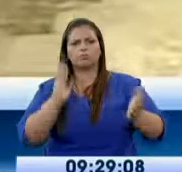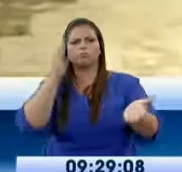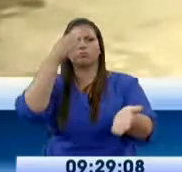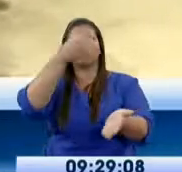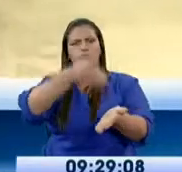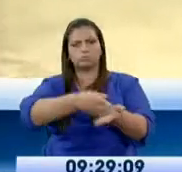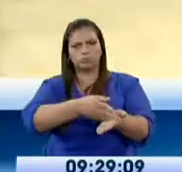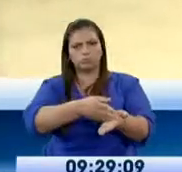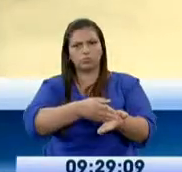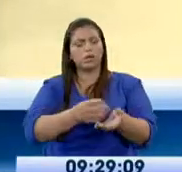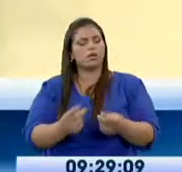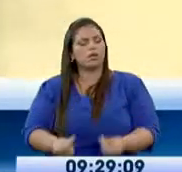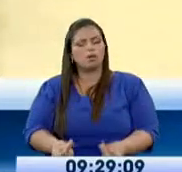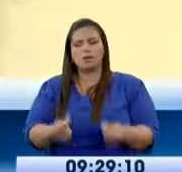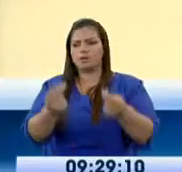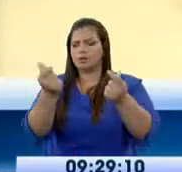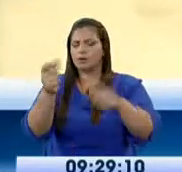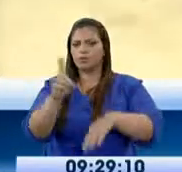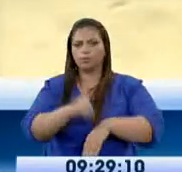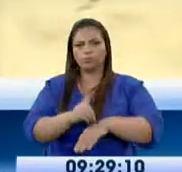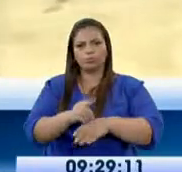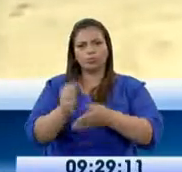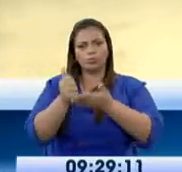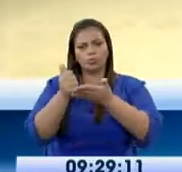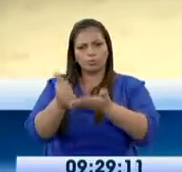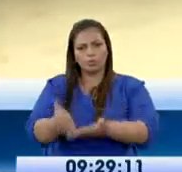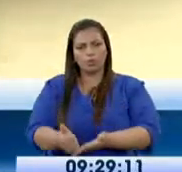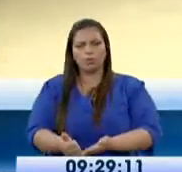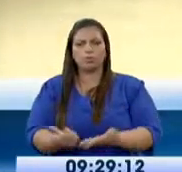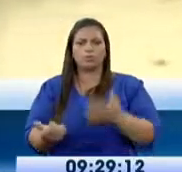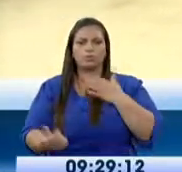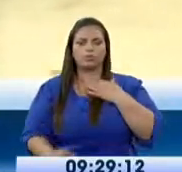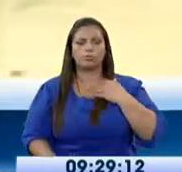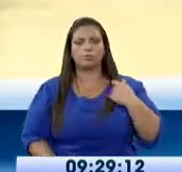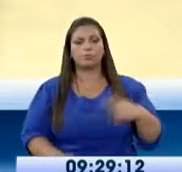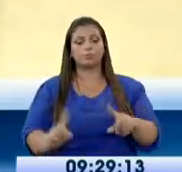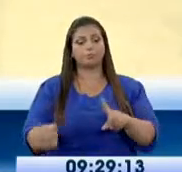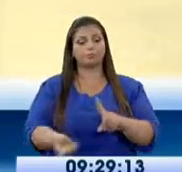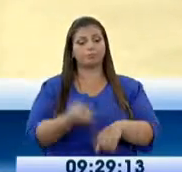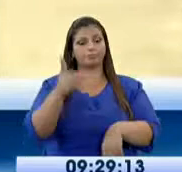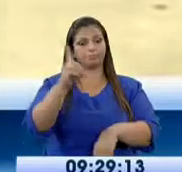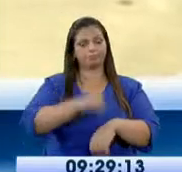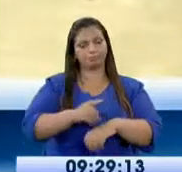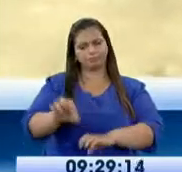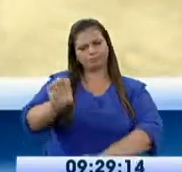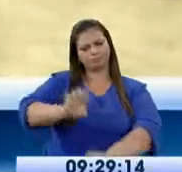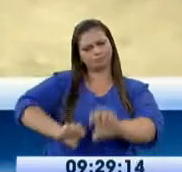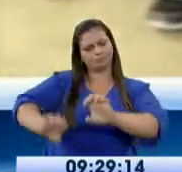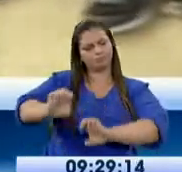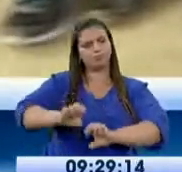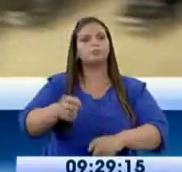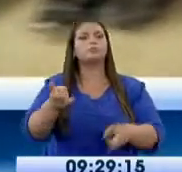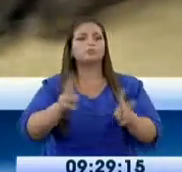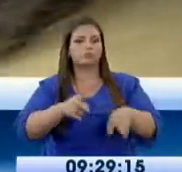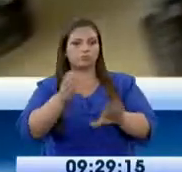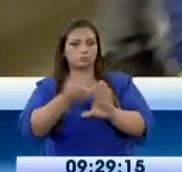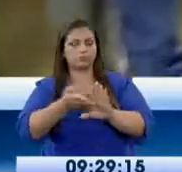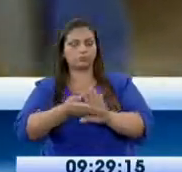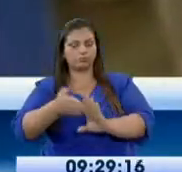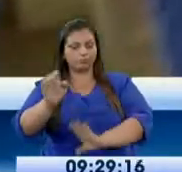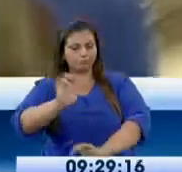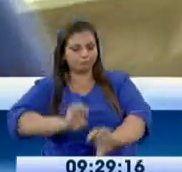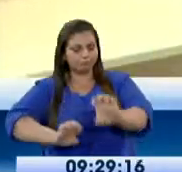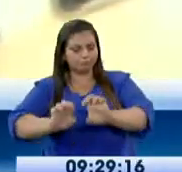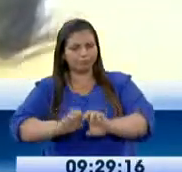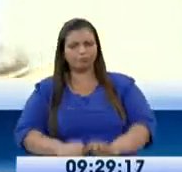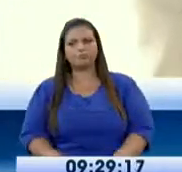el tratamiento ambulatorio. Este tratamiento ambulatorio amerita una valoración médica y valoración psicológica. Es decir, vamos